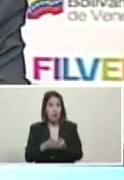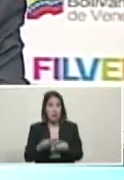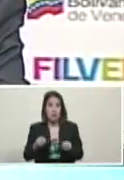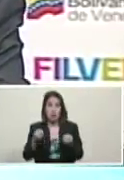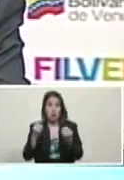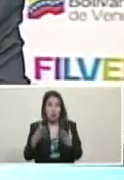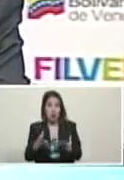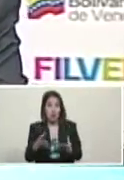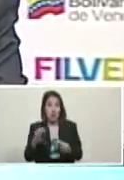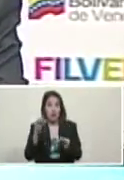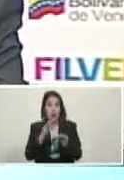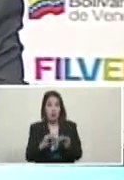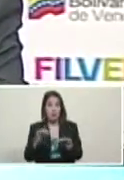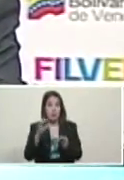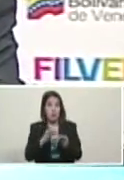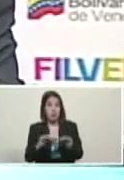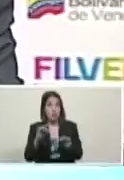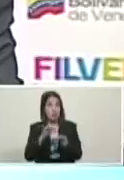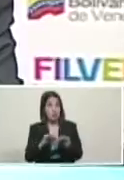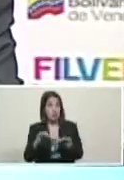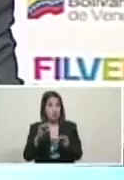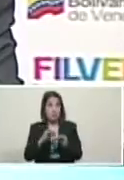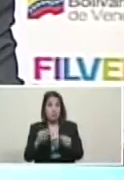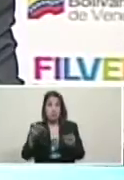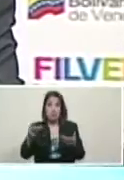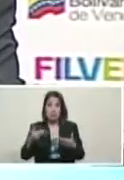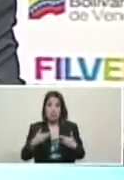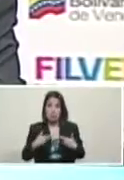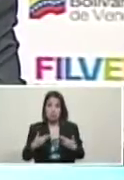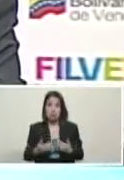en Petro para que sí les lleguen.